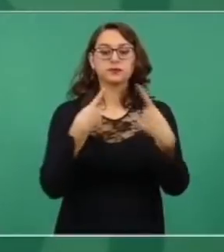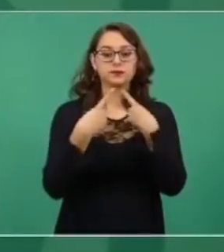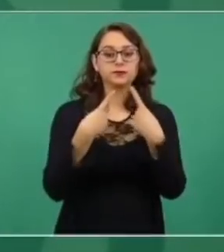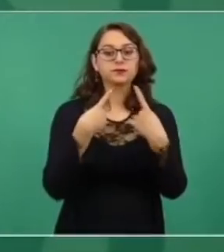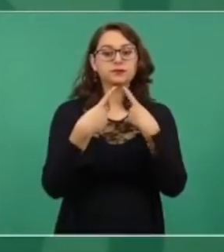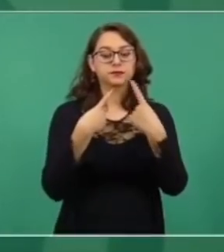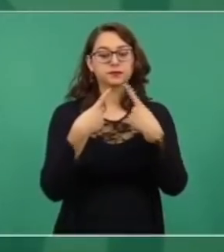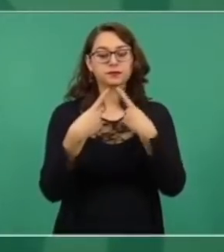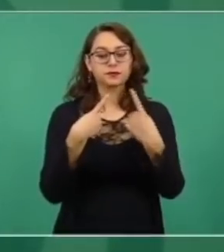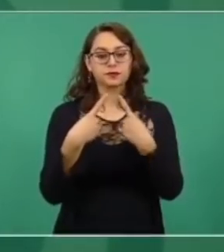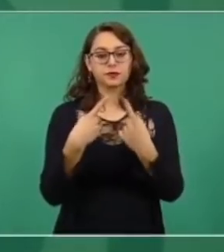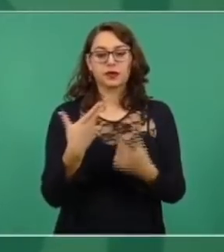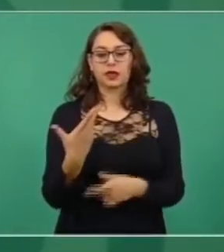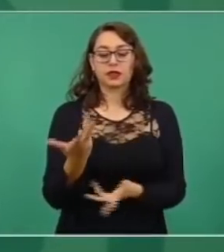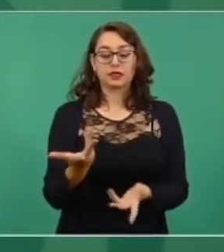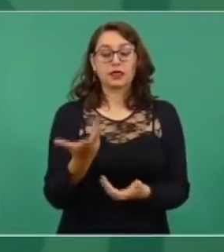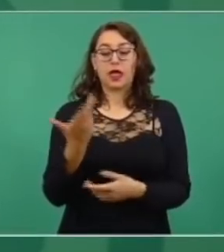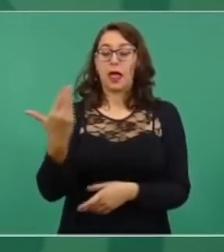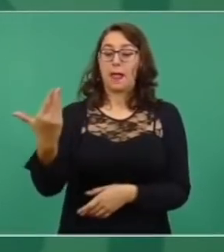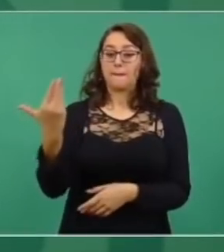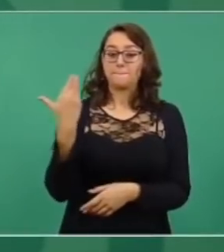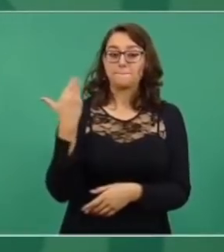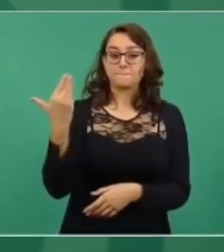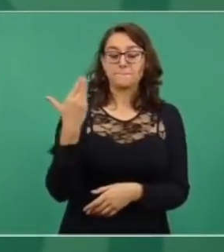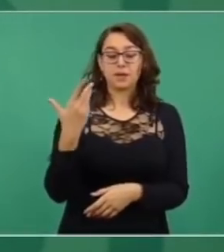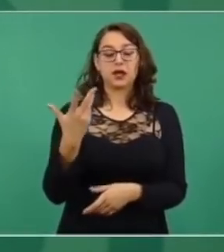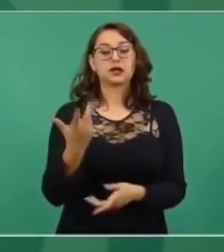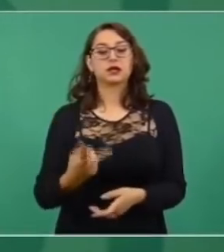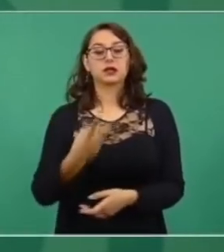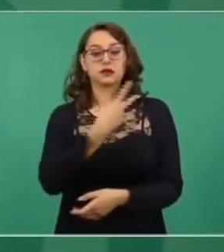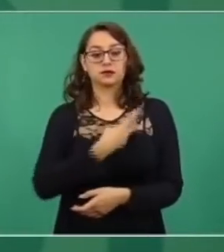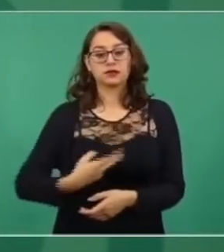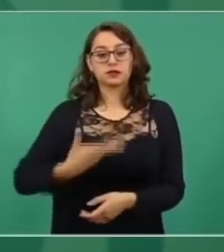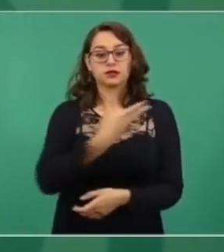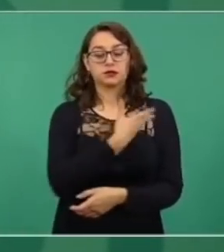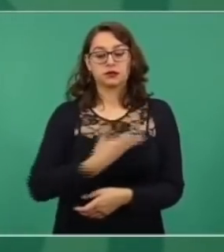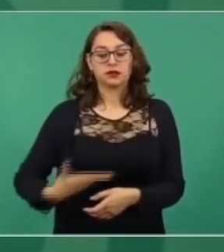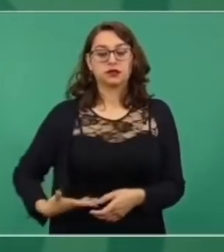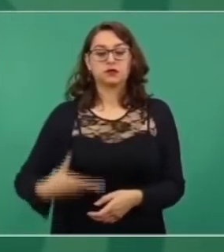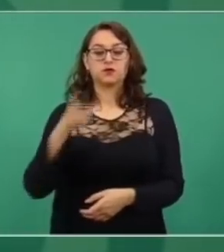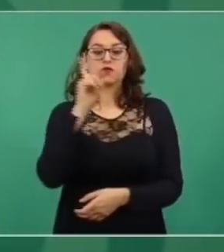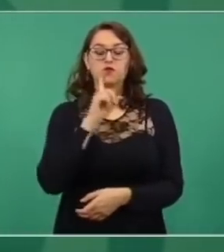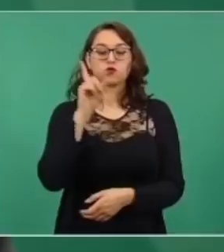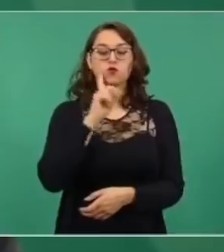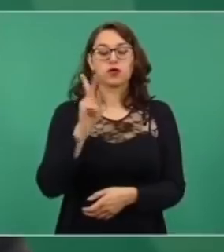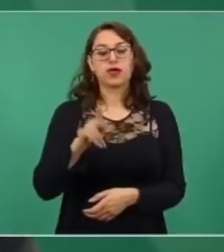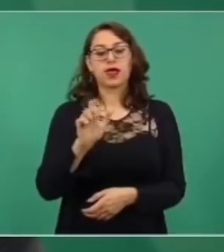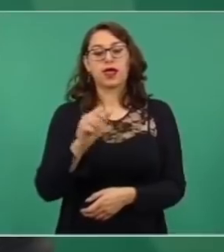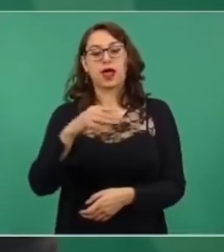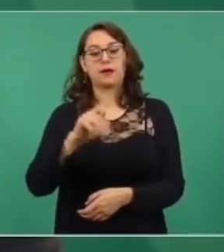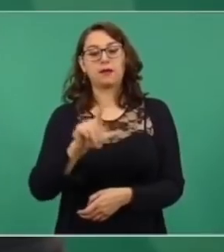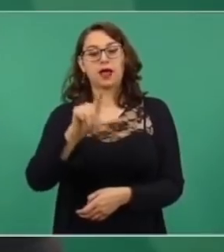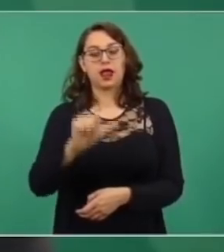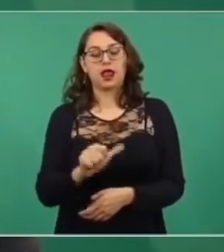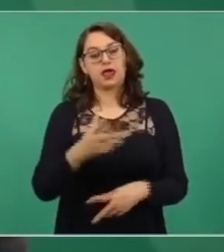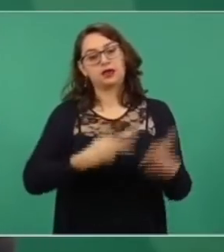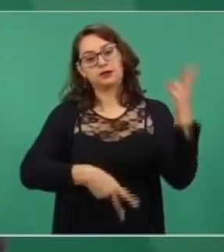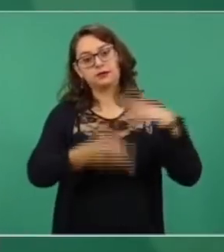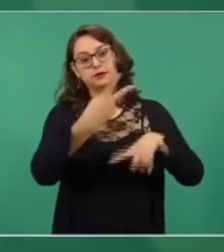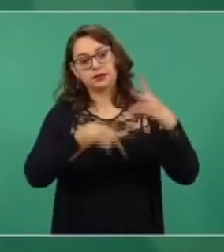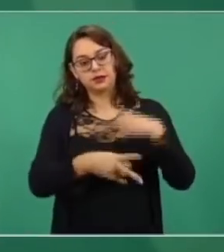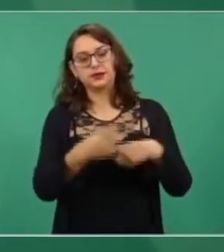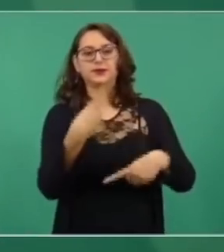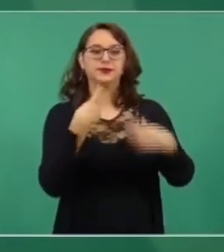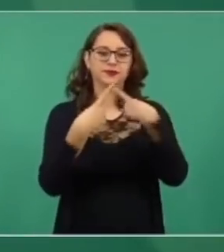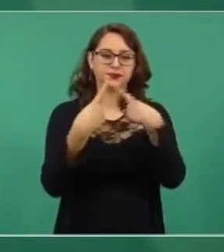especialmente durante la visita de la vicepresidente Kamala Harris a México. Como